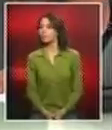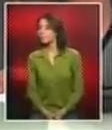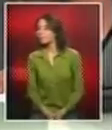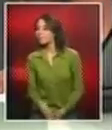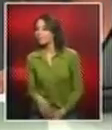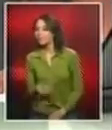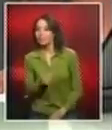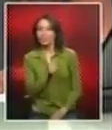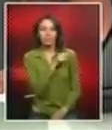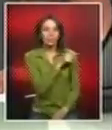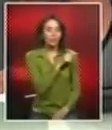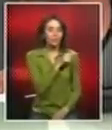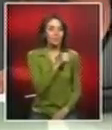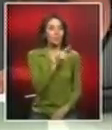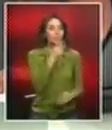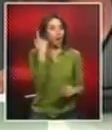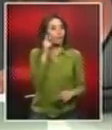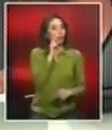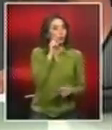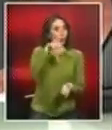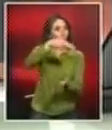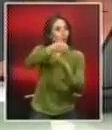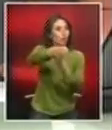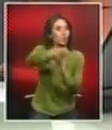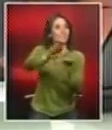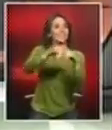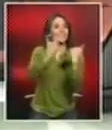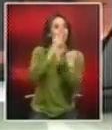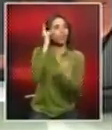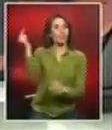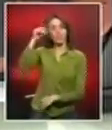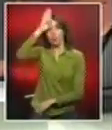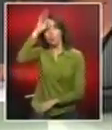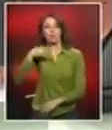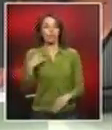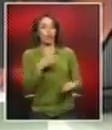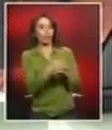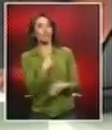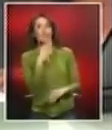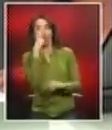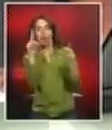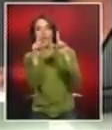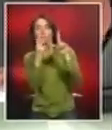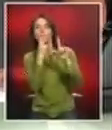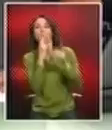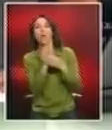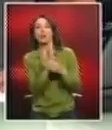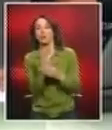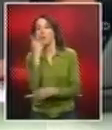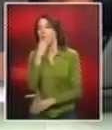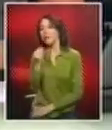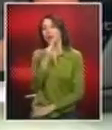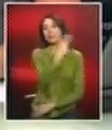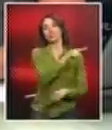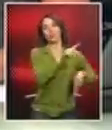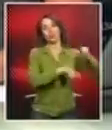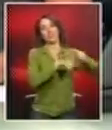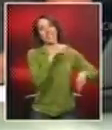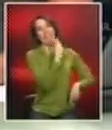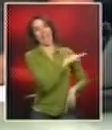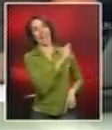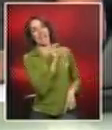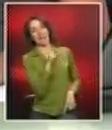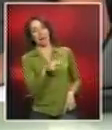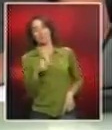Claro. ¿Viste al Papa o no cuando vino? Sí, claro. En el Estadio Nacional fui yo. Sí, yo lo vi en Puerto Montt. ¿Ah, sí? Para que bueno, esto. En su tierra, pues, Ramos.